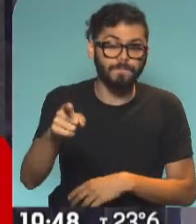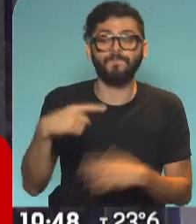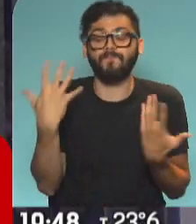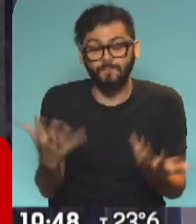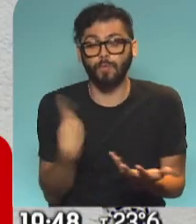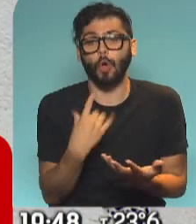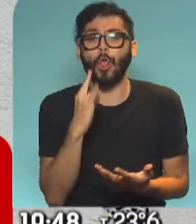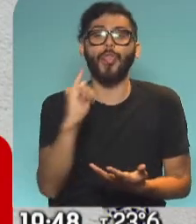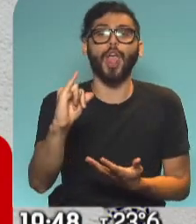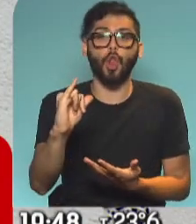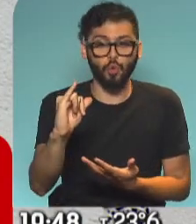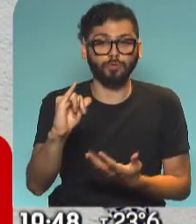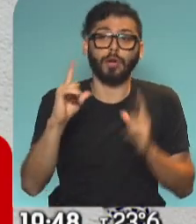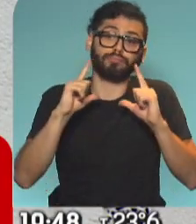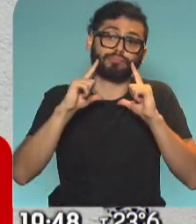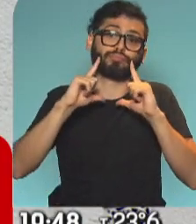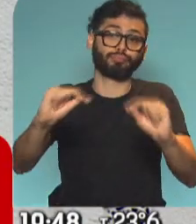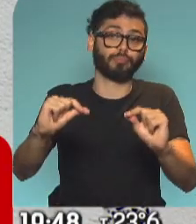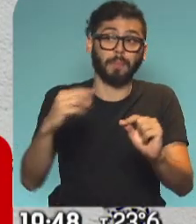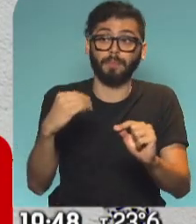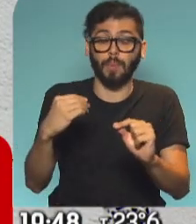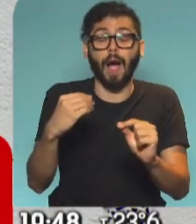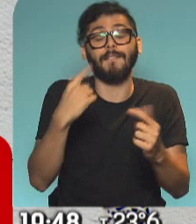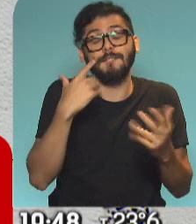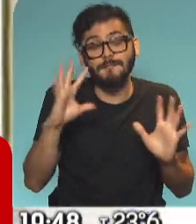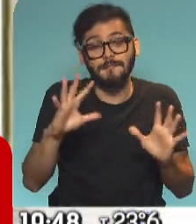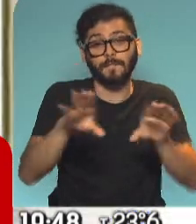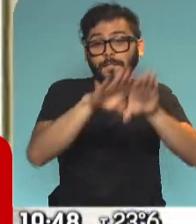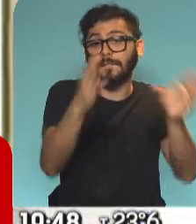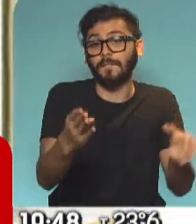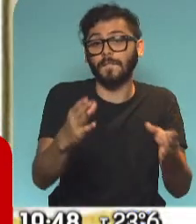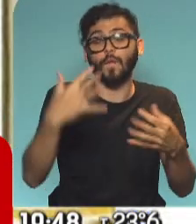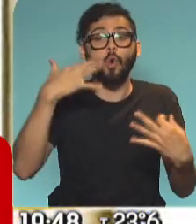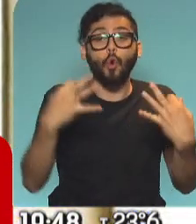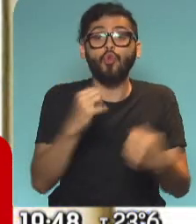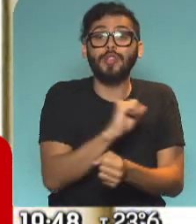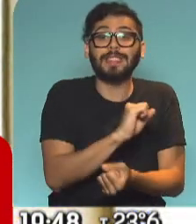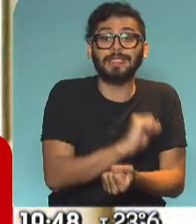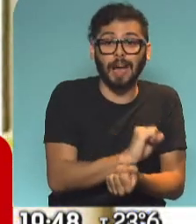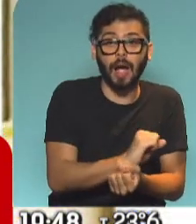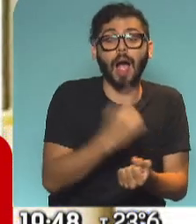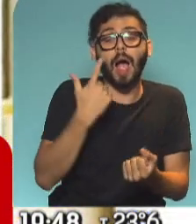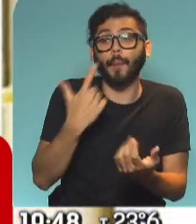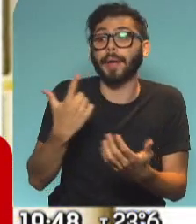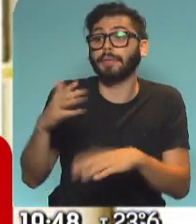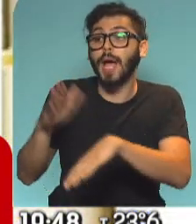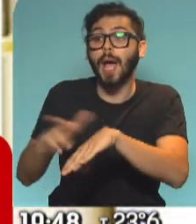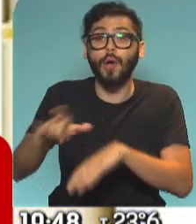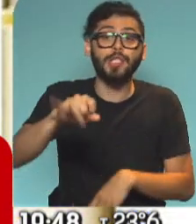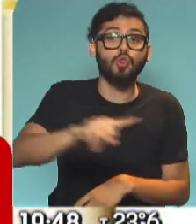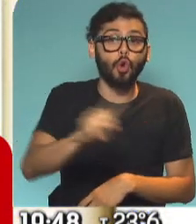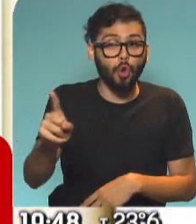denuncia y constituyéndonos como querellantes a efectos de que el foro penal establezca las responsabilidades del caso y